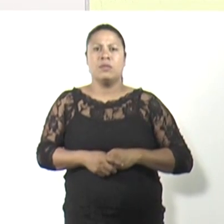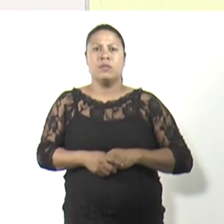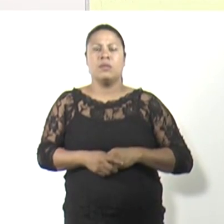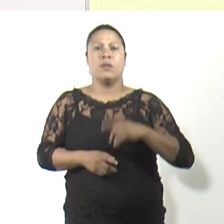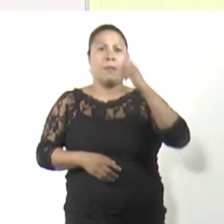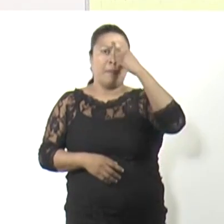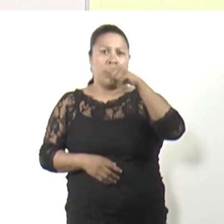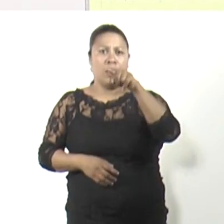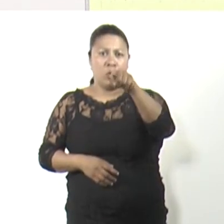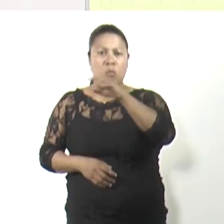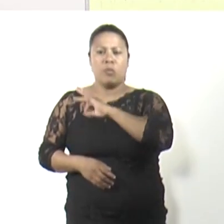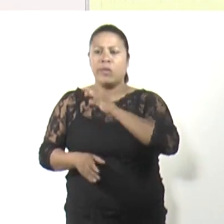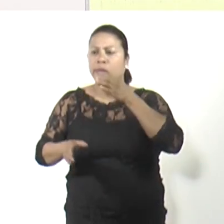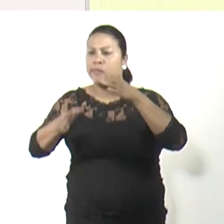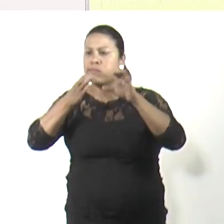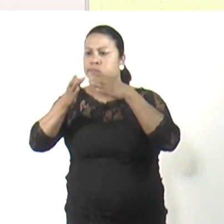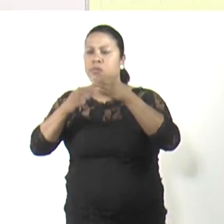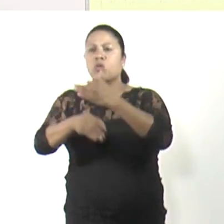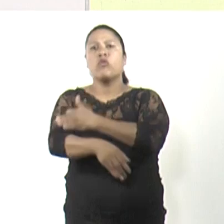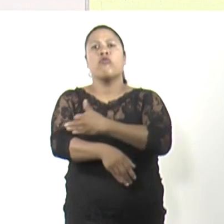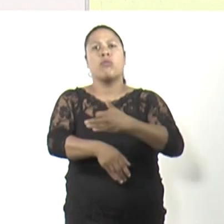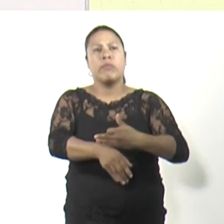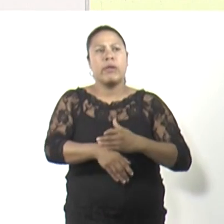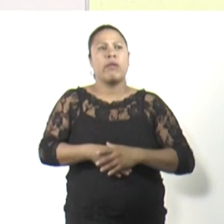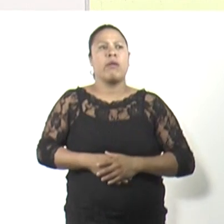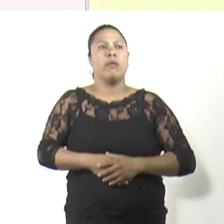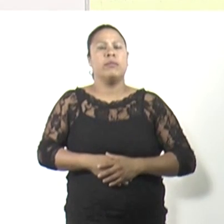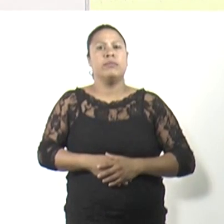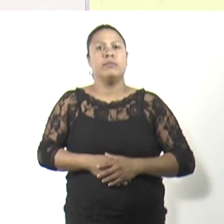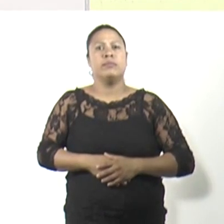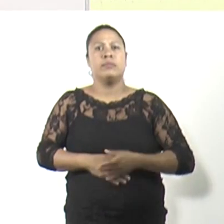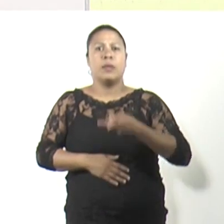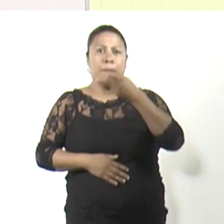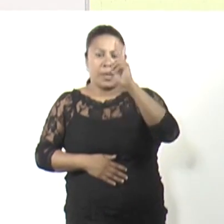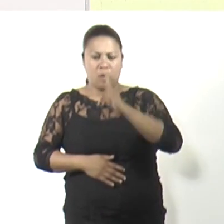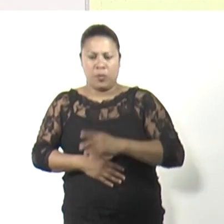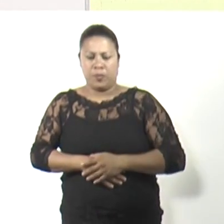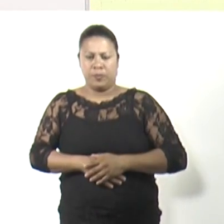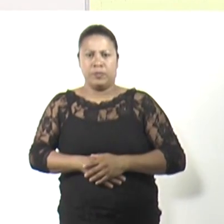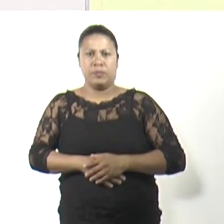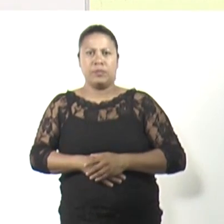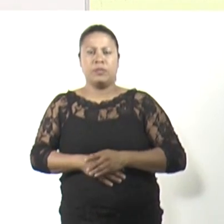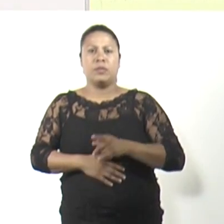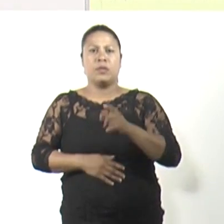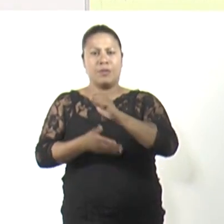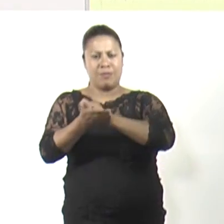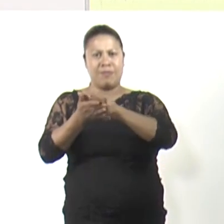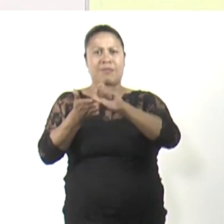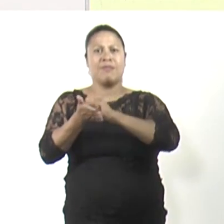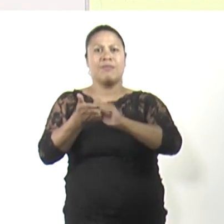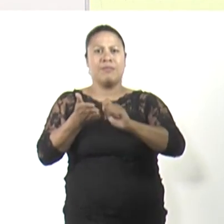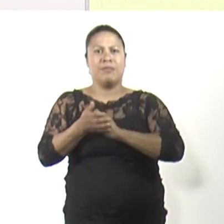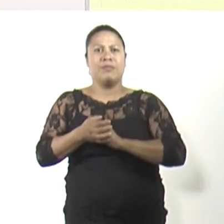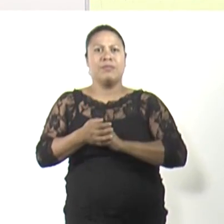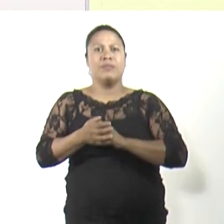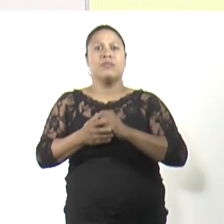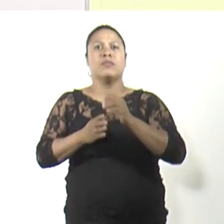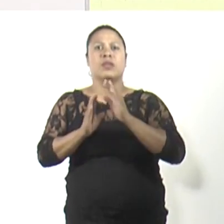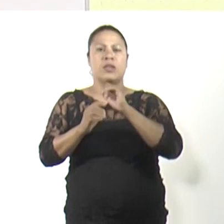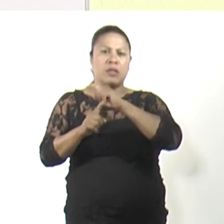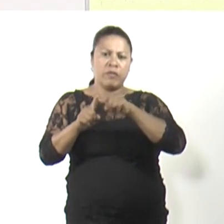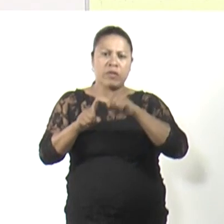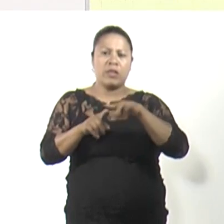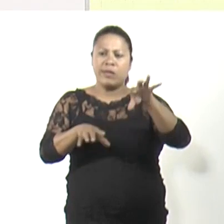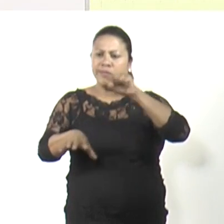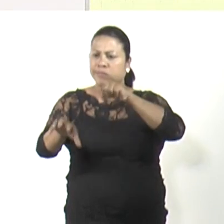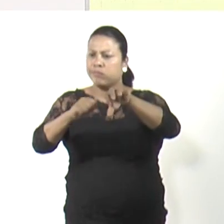para que se comente con tus familiares, pero sobre todo que lo empieces a escribir. Y los conceptos también